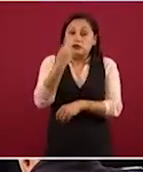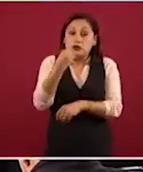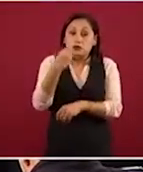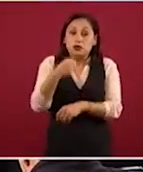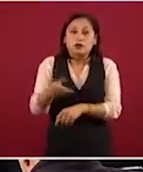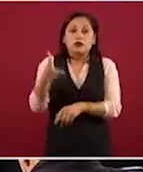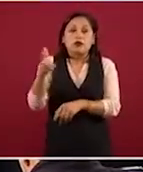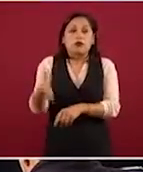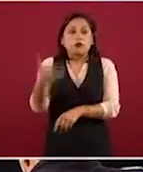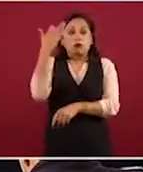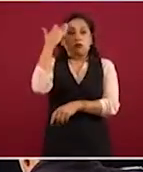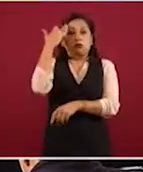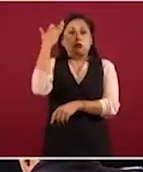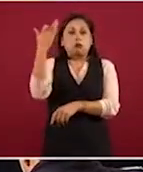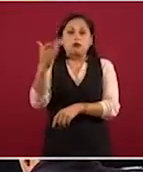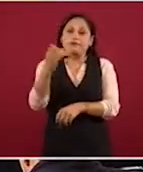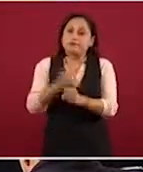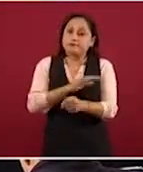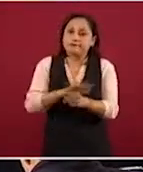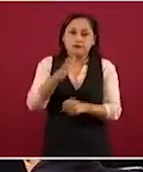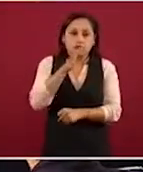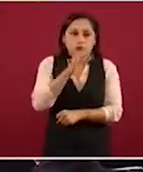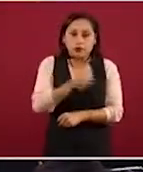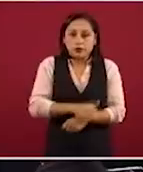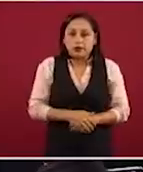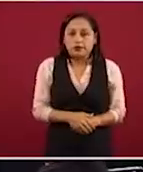ahí. Entonces, ahora,